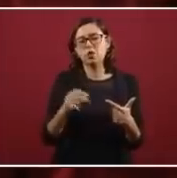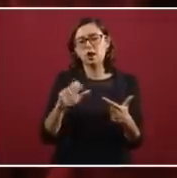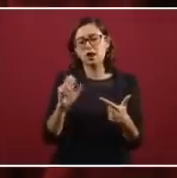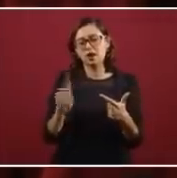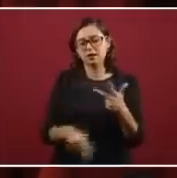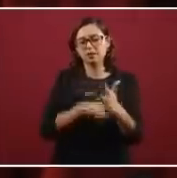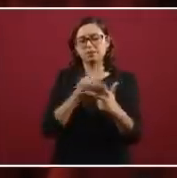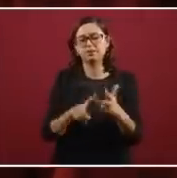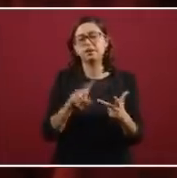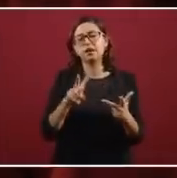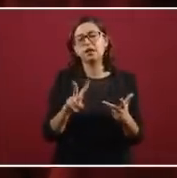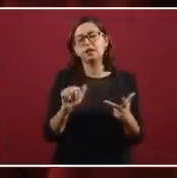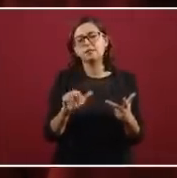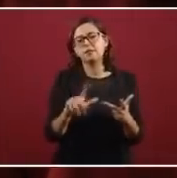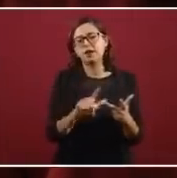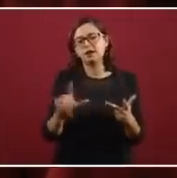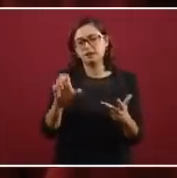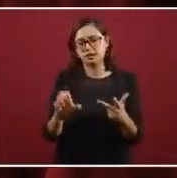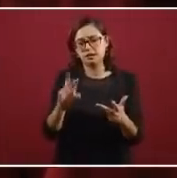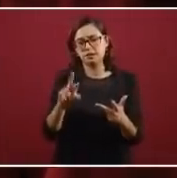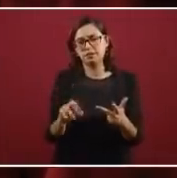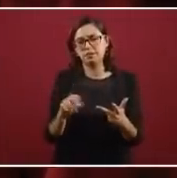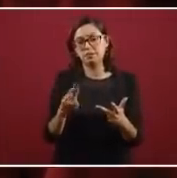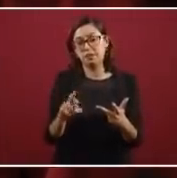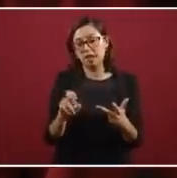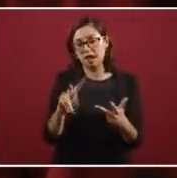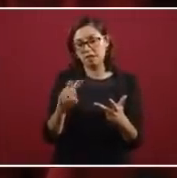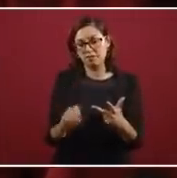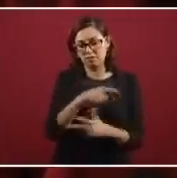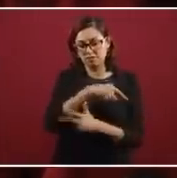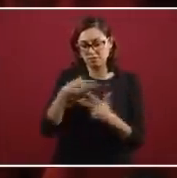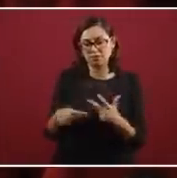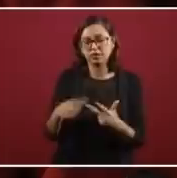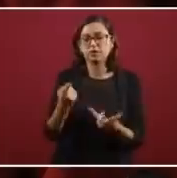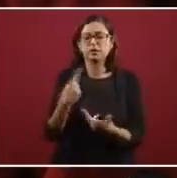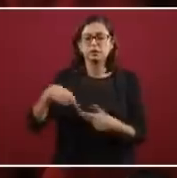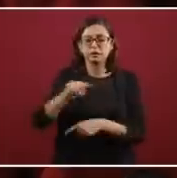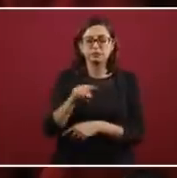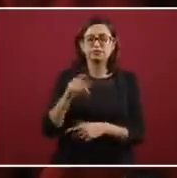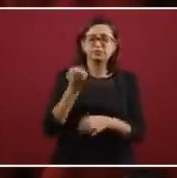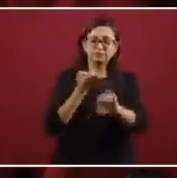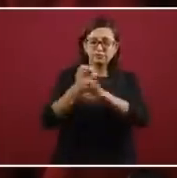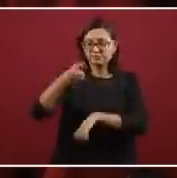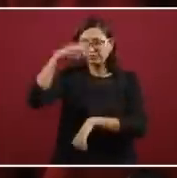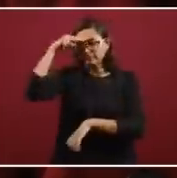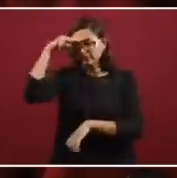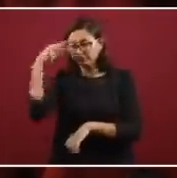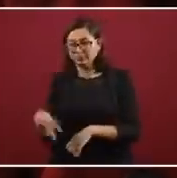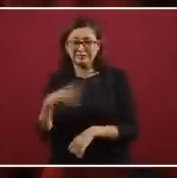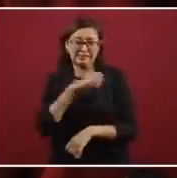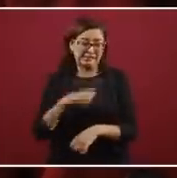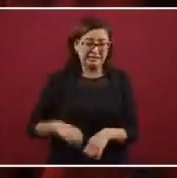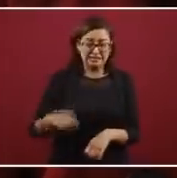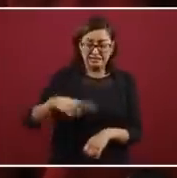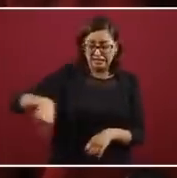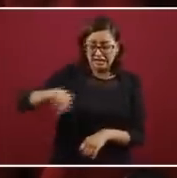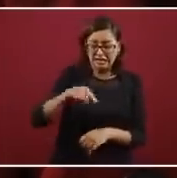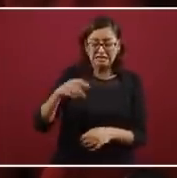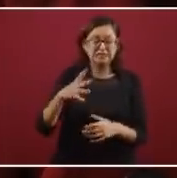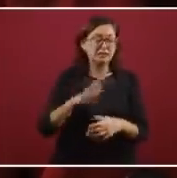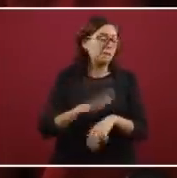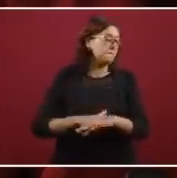Preguntarle, presidente, si el tema de feminicidios y desapariciones, sobre todo en el Edomex y Ecatepec, que ha sido foco en los últimos